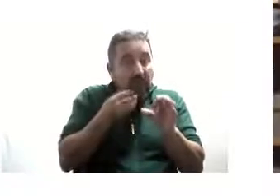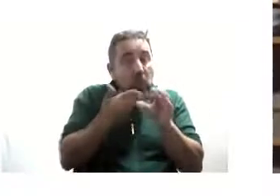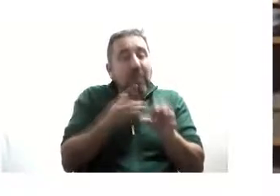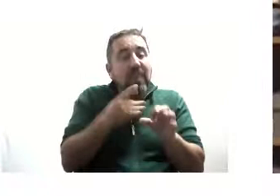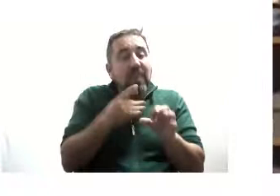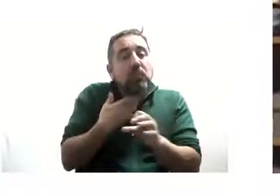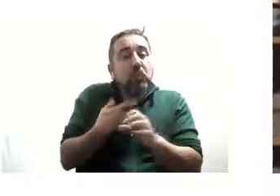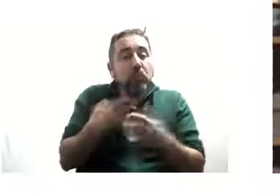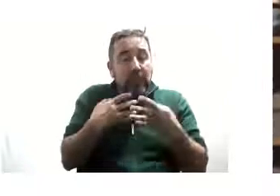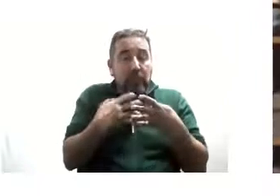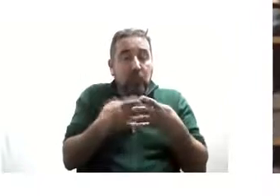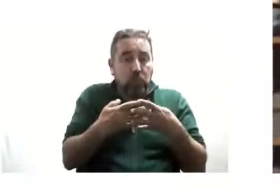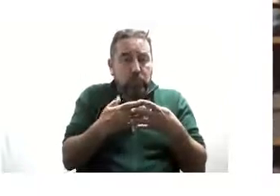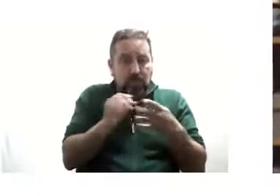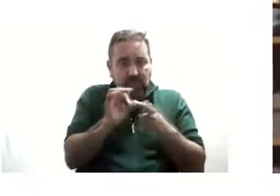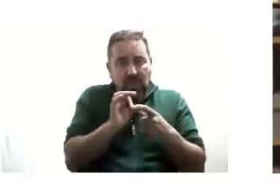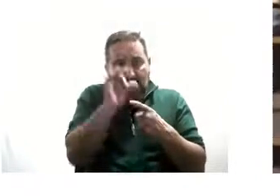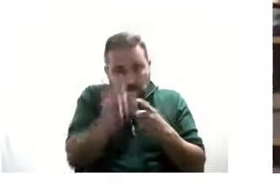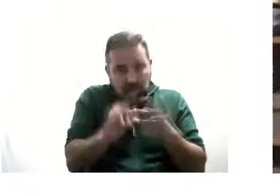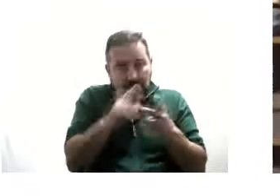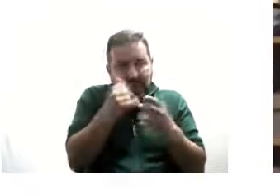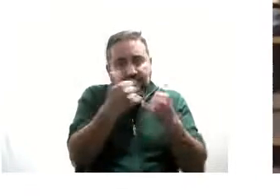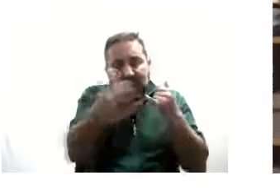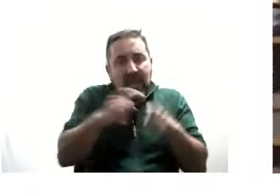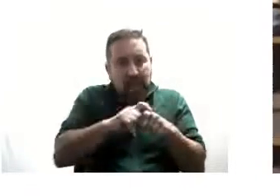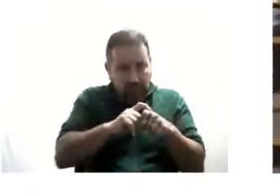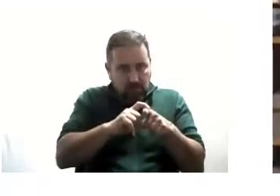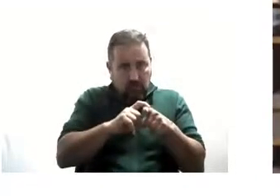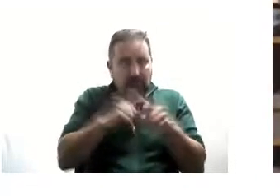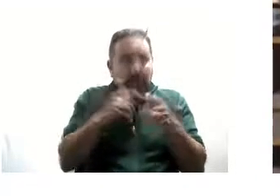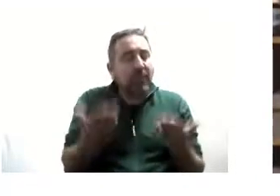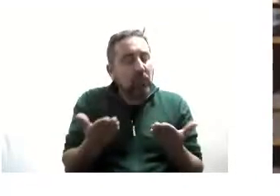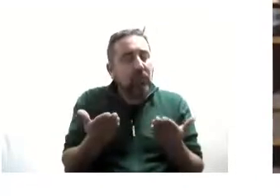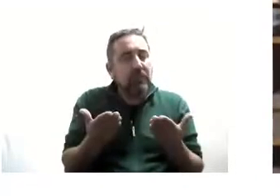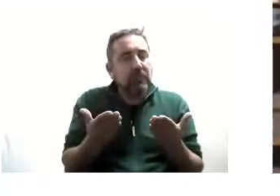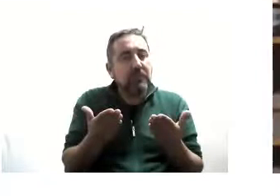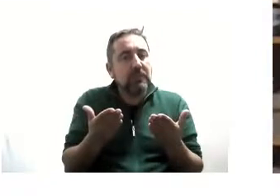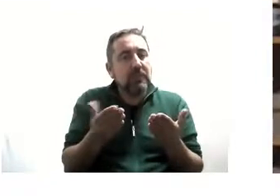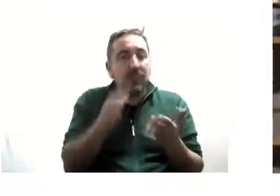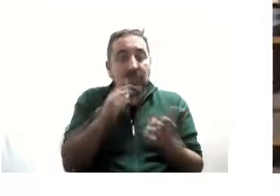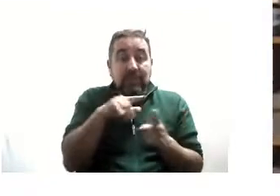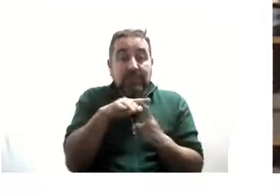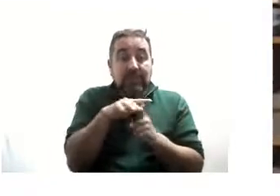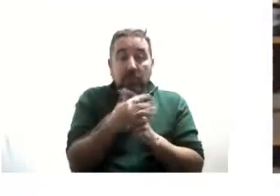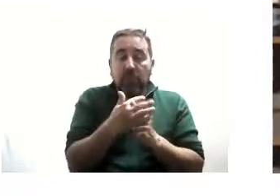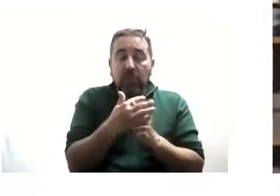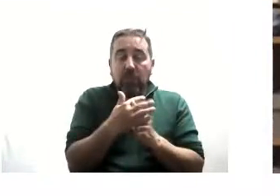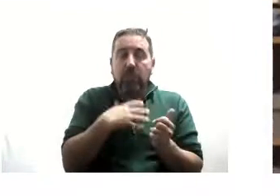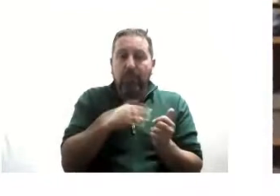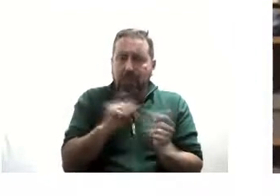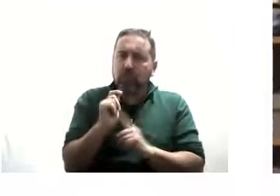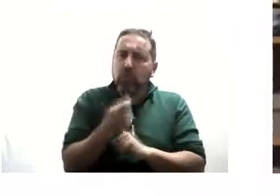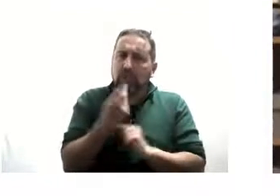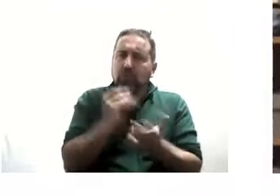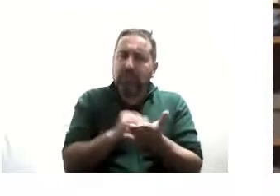digamos, que hay a continuación, que serían las terminaciones nerviosas del nervio coclear. Con lo cual, en este contexto, que además lo podemos conseguir la gran